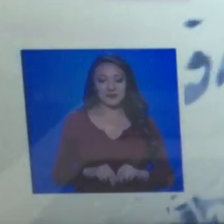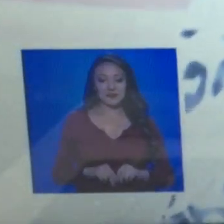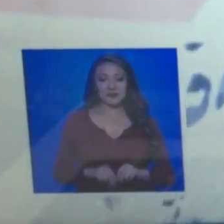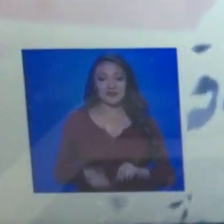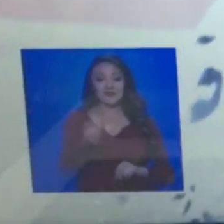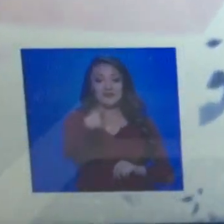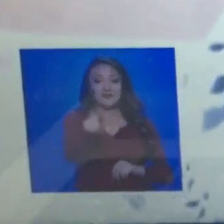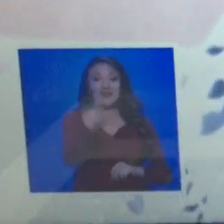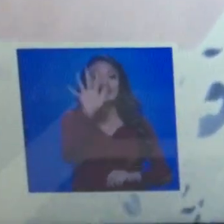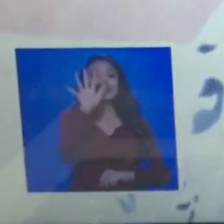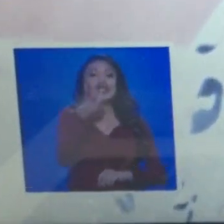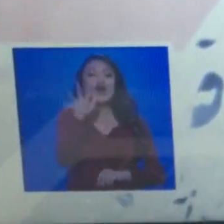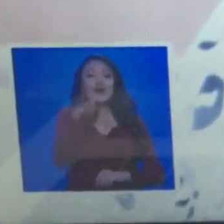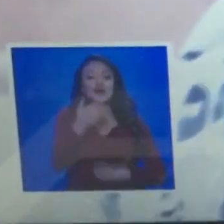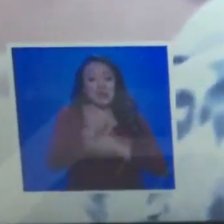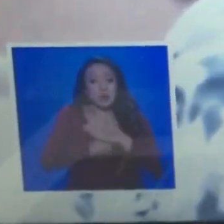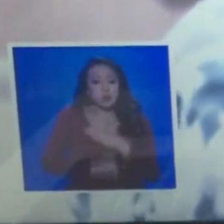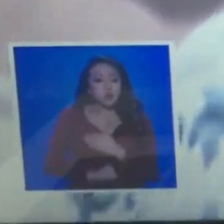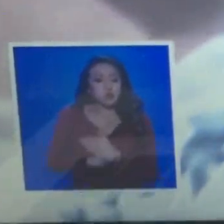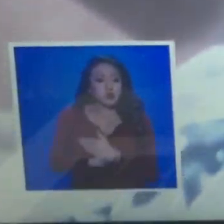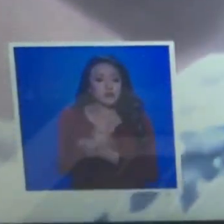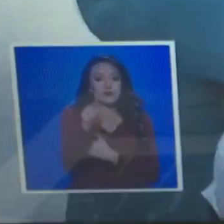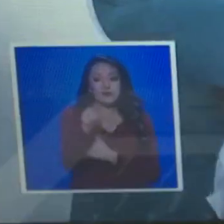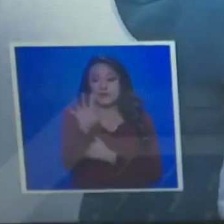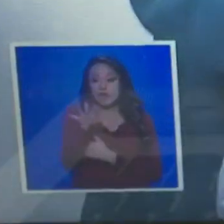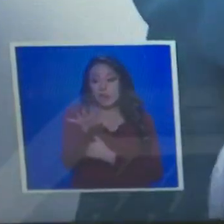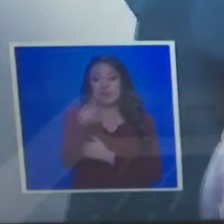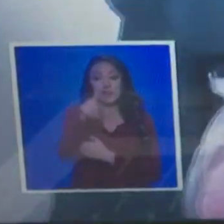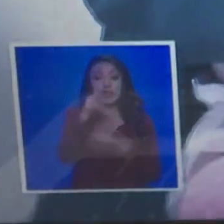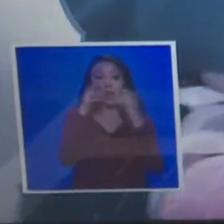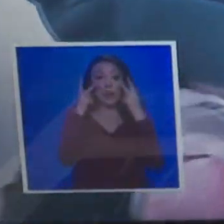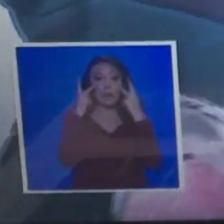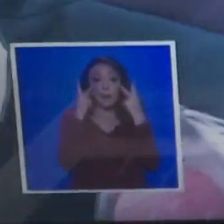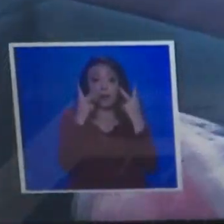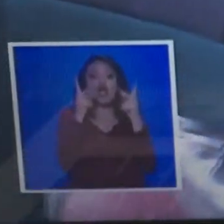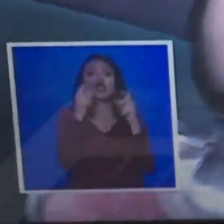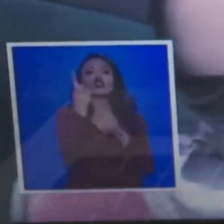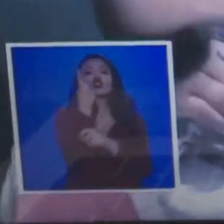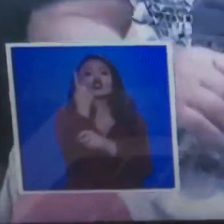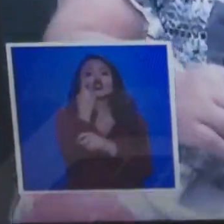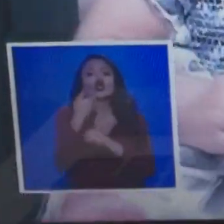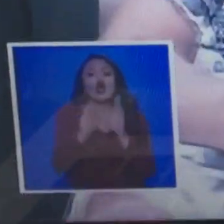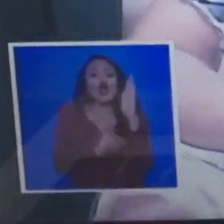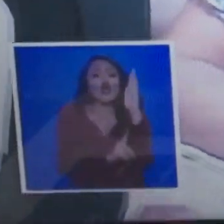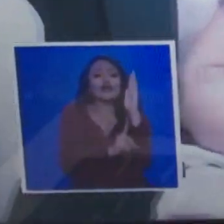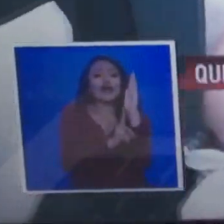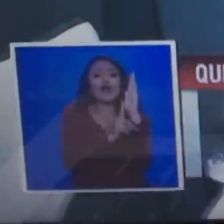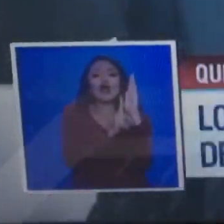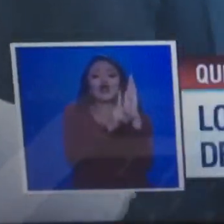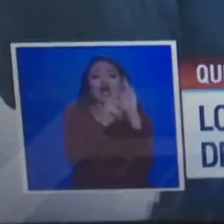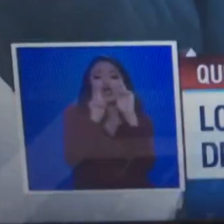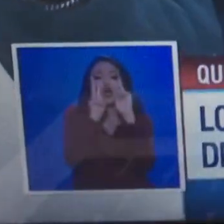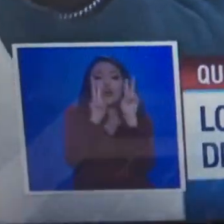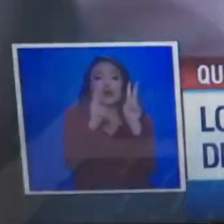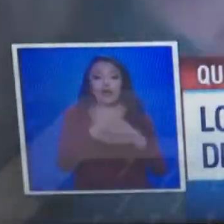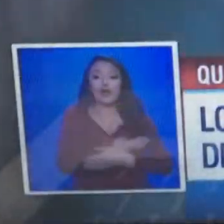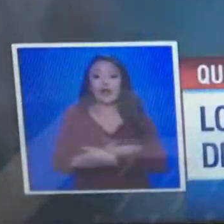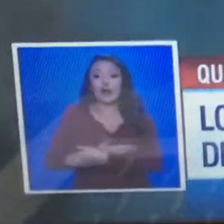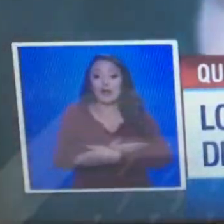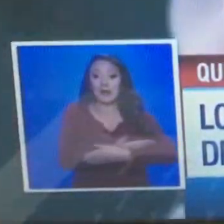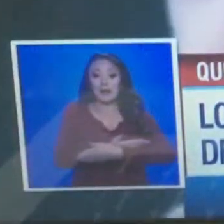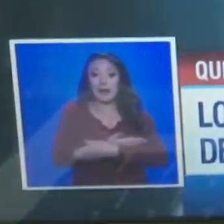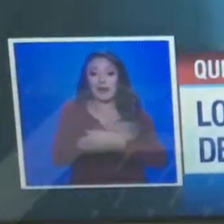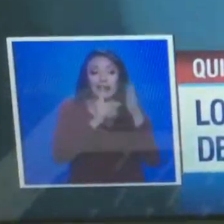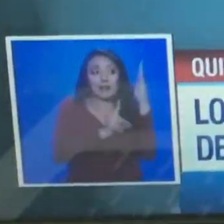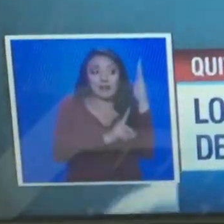Simone tiene 5 meses de nacida. A su edad, su capacidad visual recién está en proceso de desarrollo, pues los bebés al nacer apenas